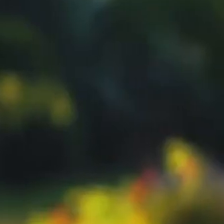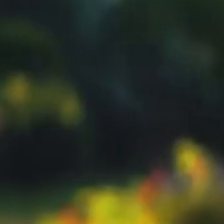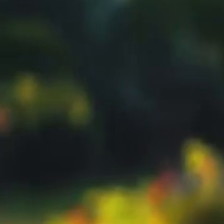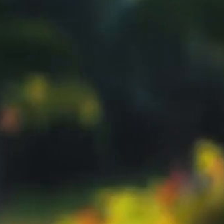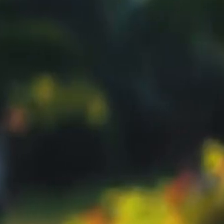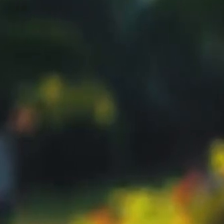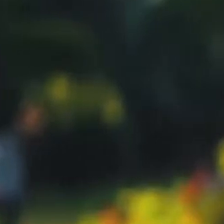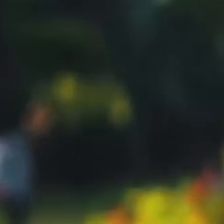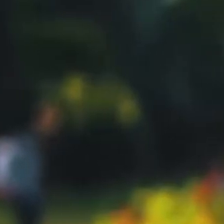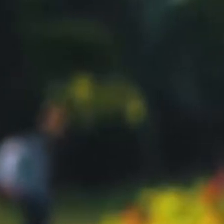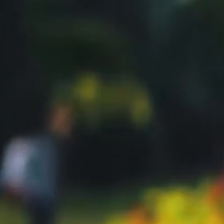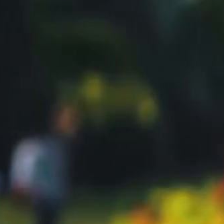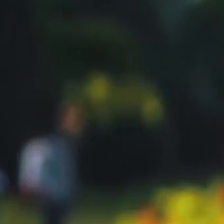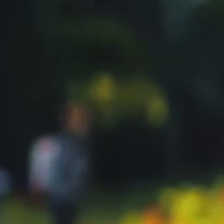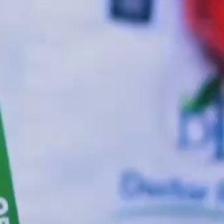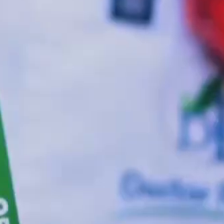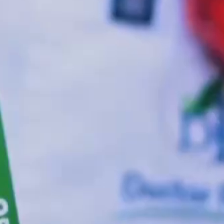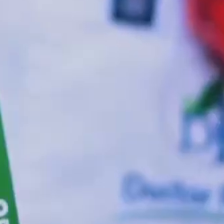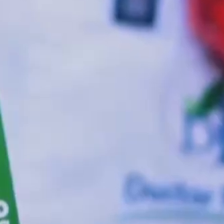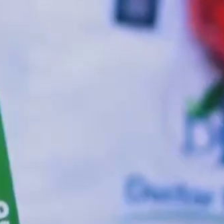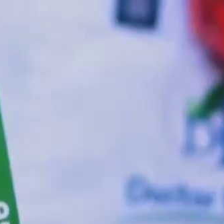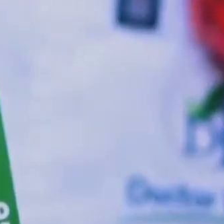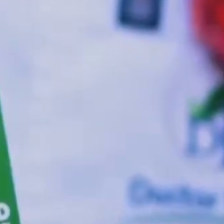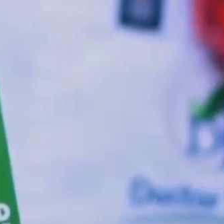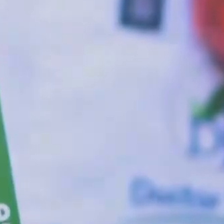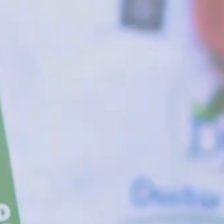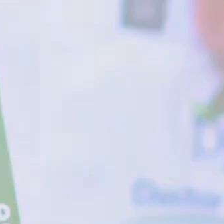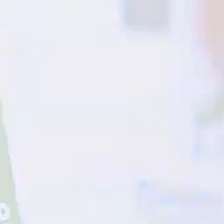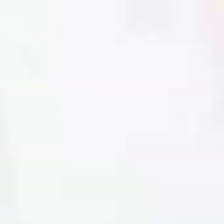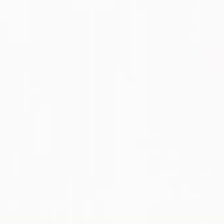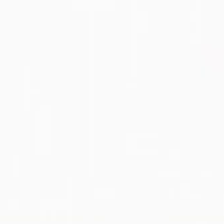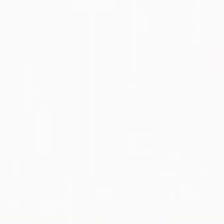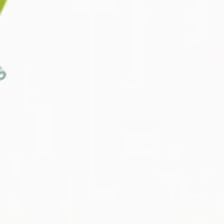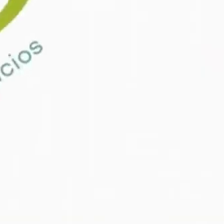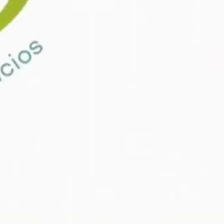Funcional es limpiar tu cuerpo.